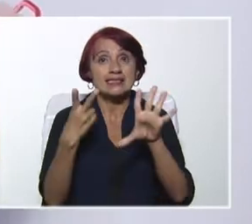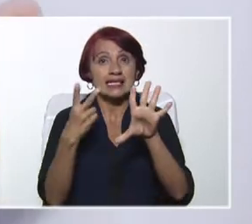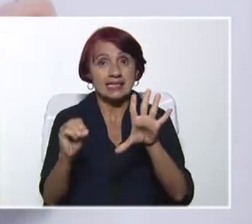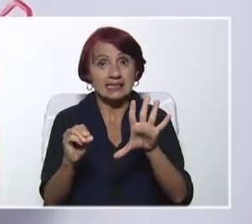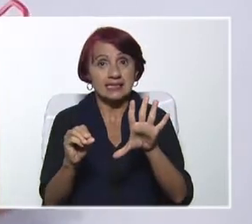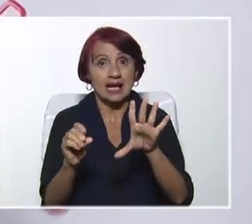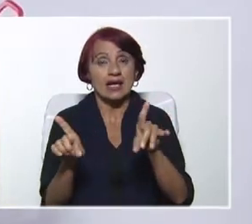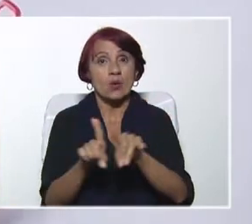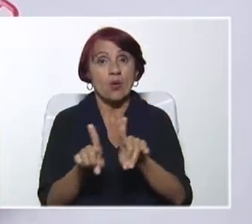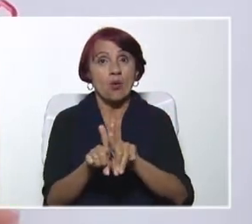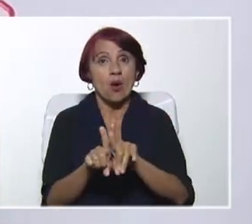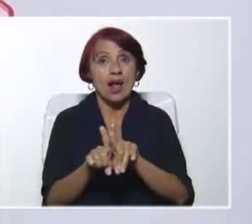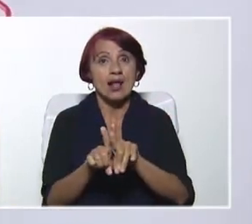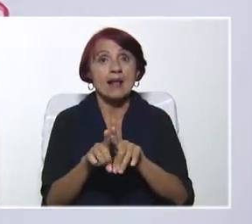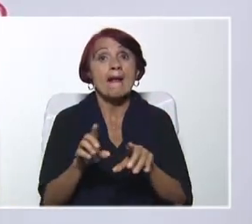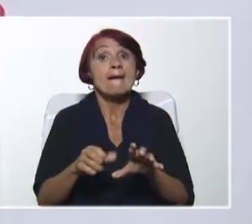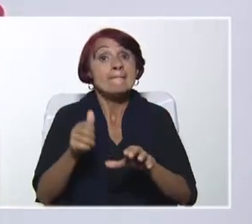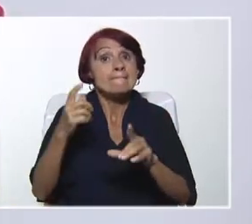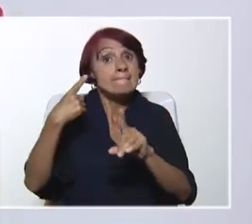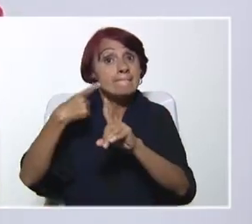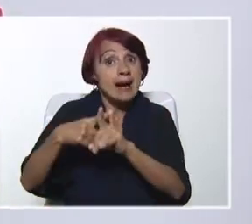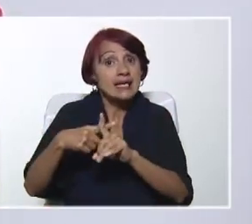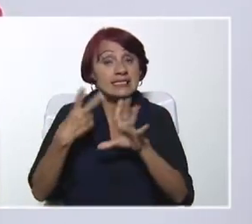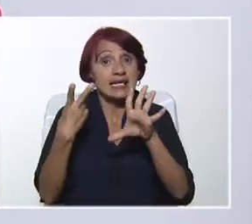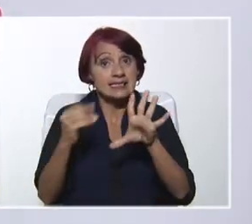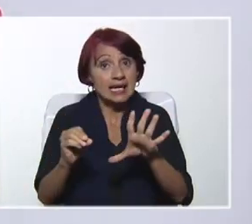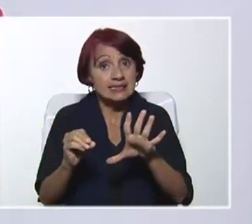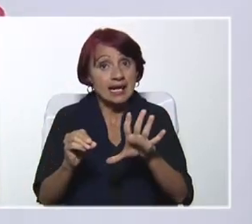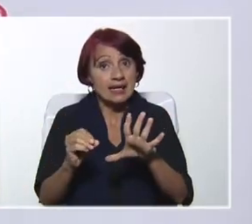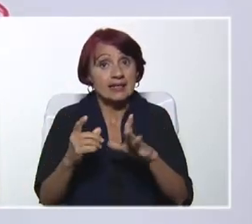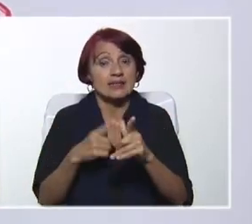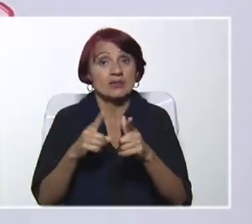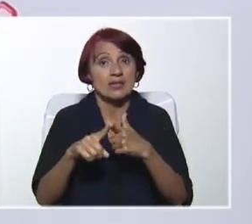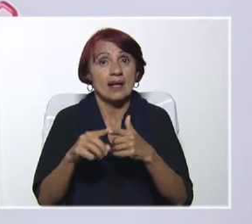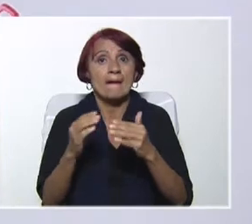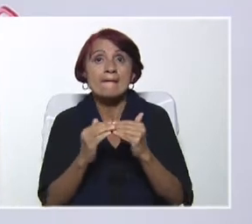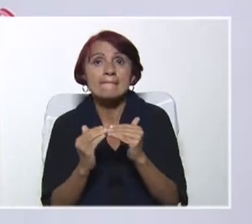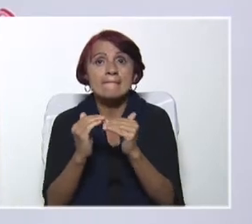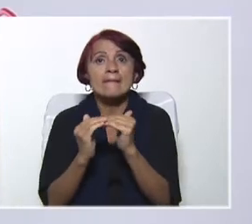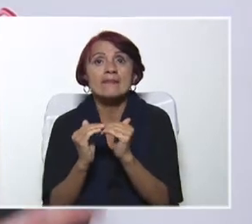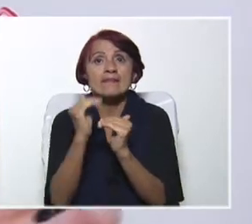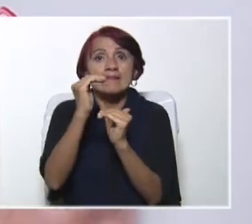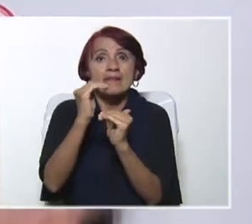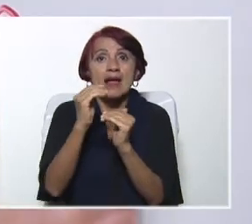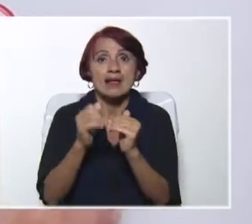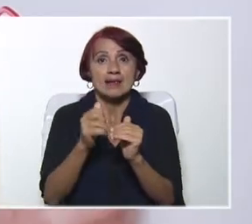que sería más 70, que sería por 10,